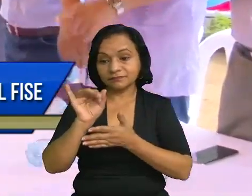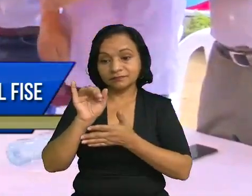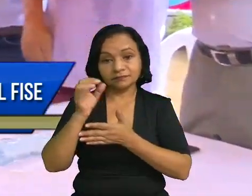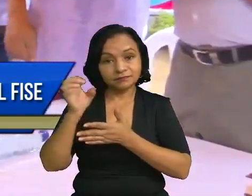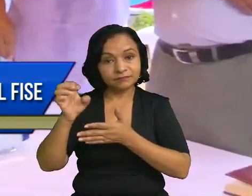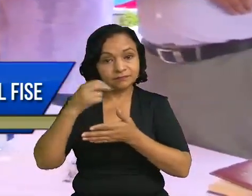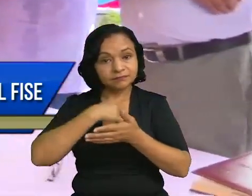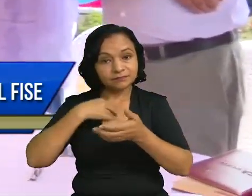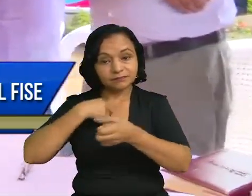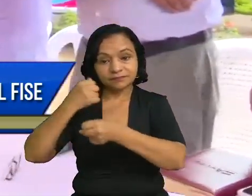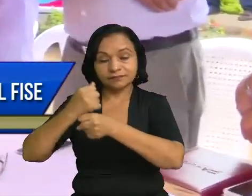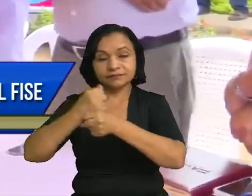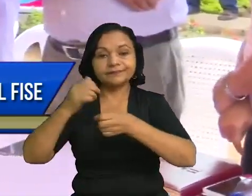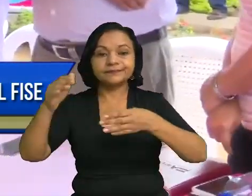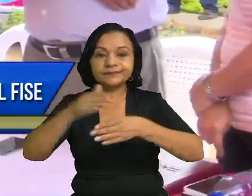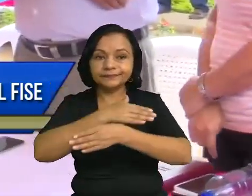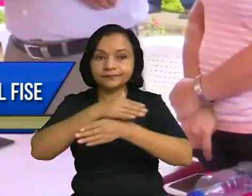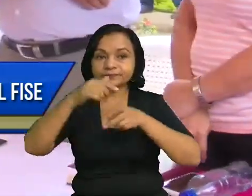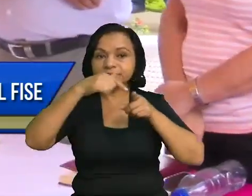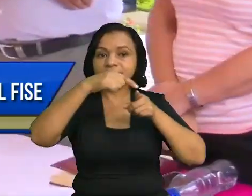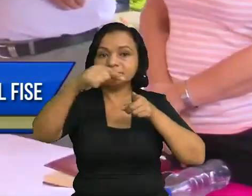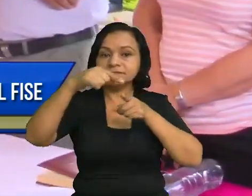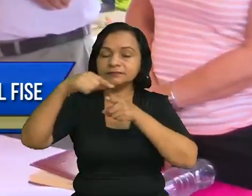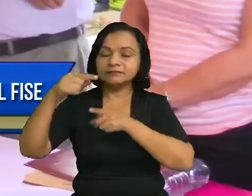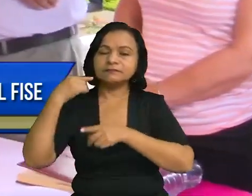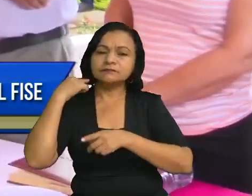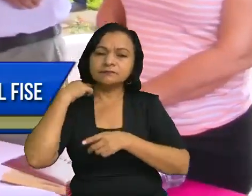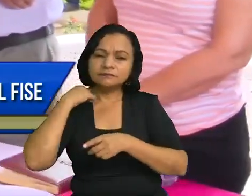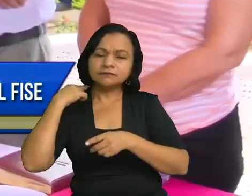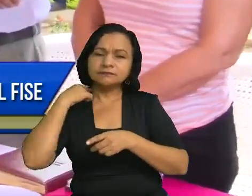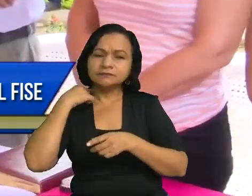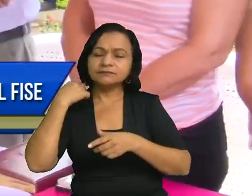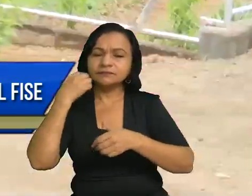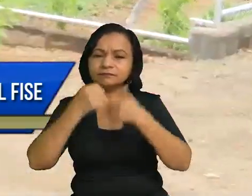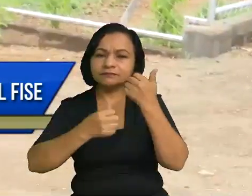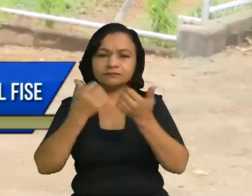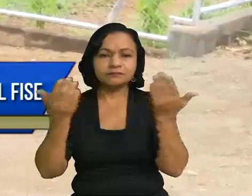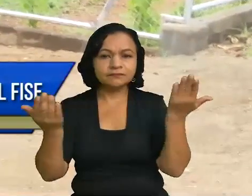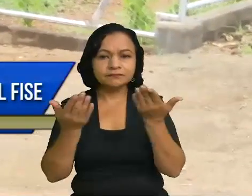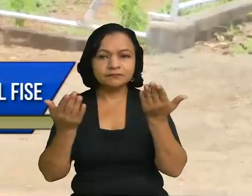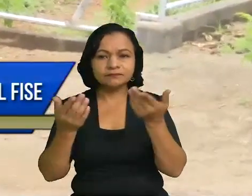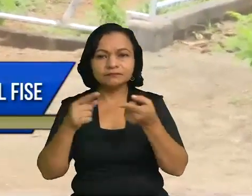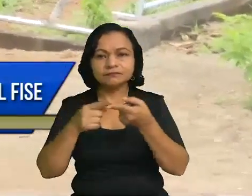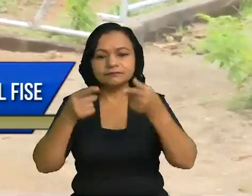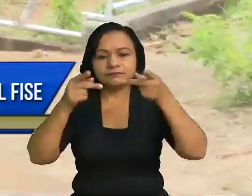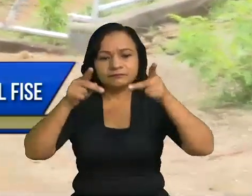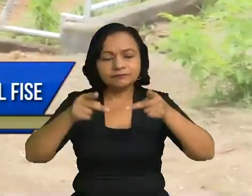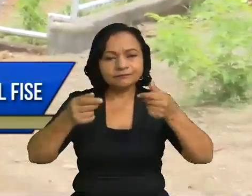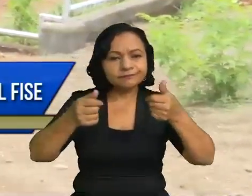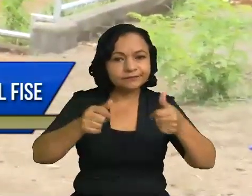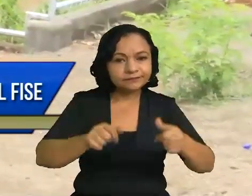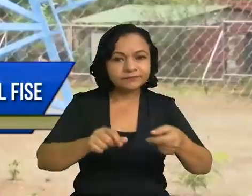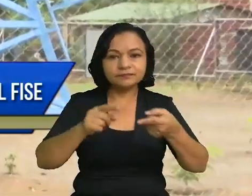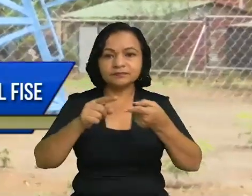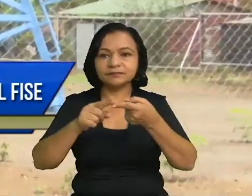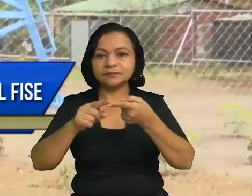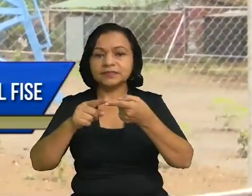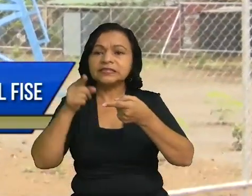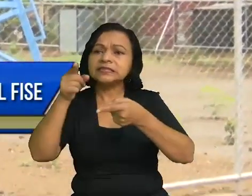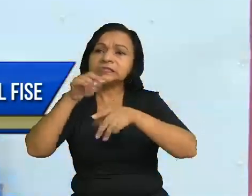cabo en las comunidades rurales siempre se ven afectados es decir el contratista siempre está pidiendo